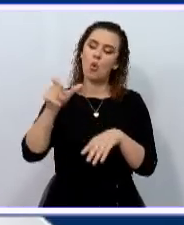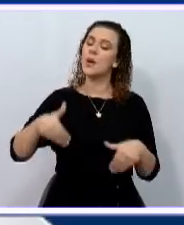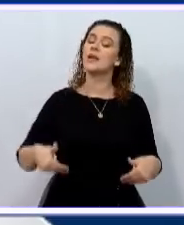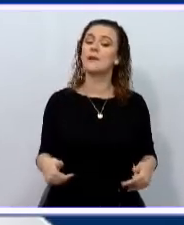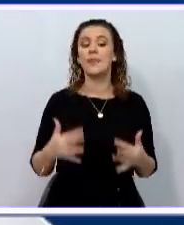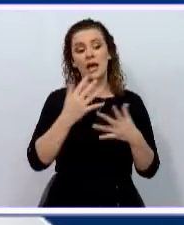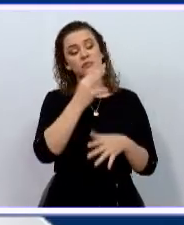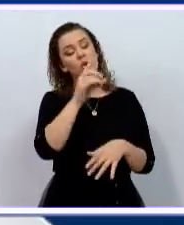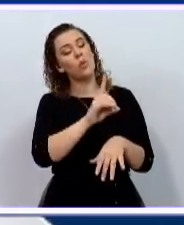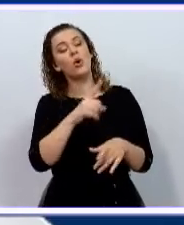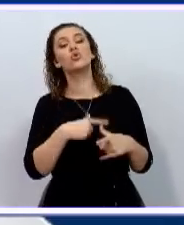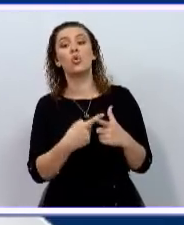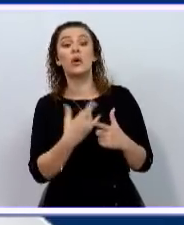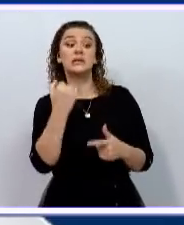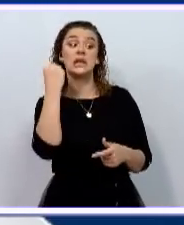Entonces